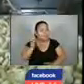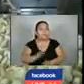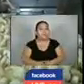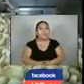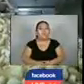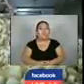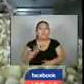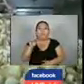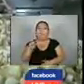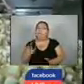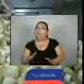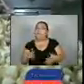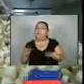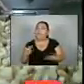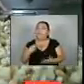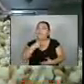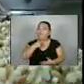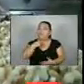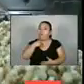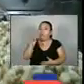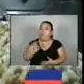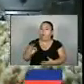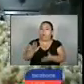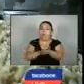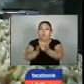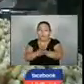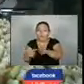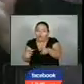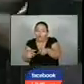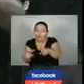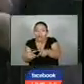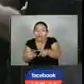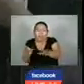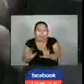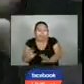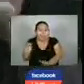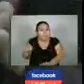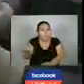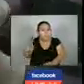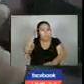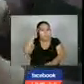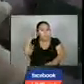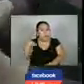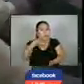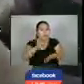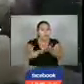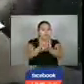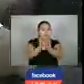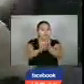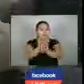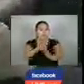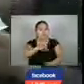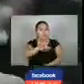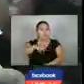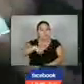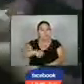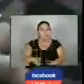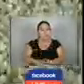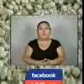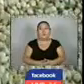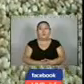aumento repercute directamente en la calidad y tamaño de las tortillas, aseguran las propietarias de estos puestos de venta.